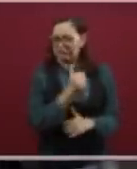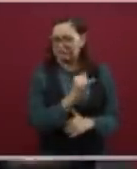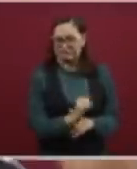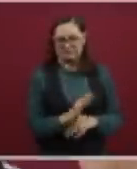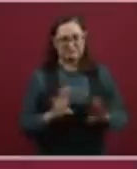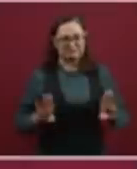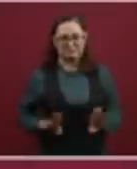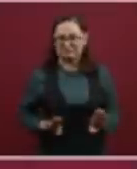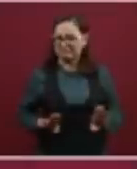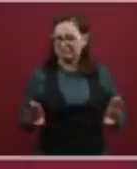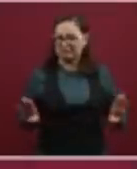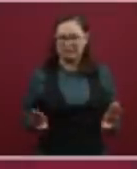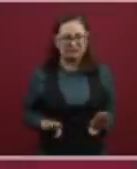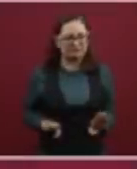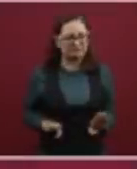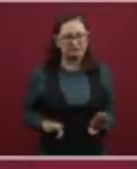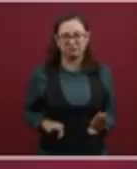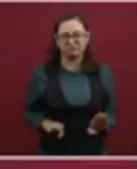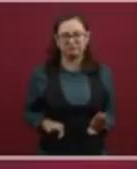y siempre